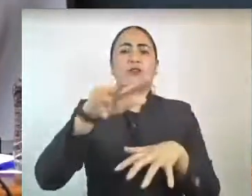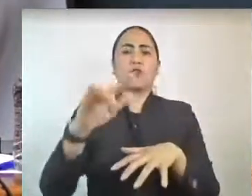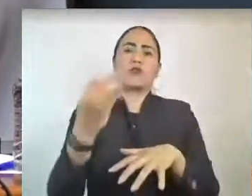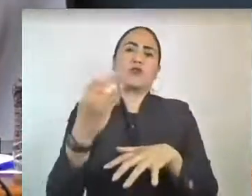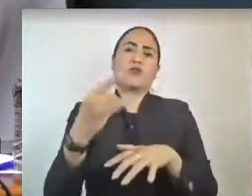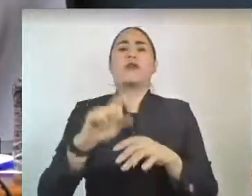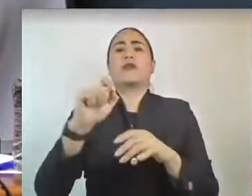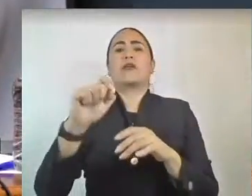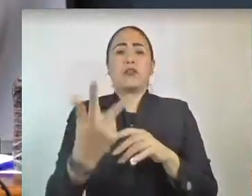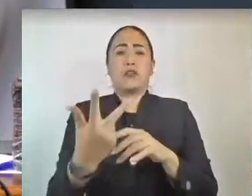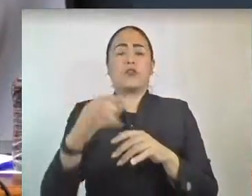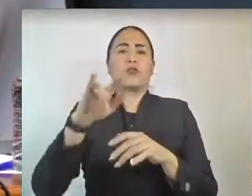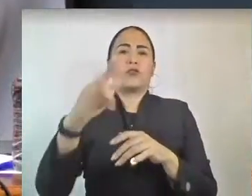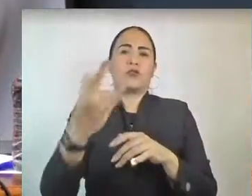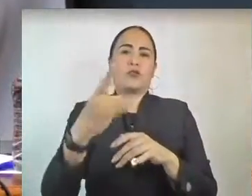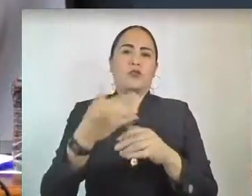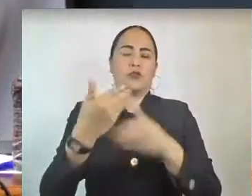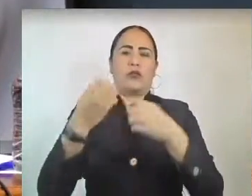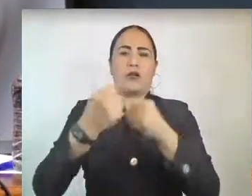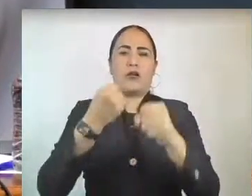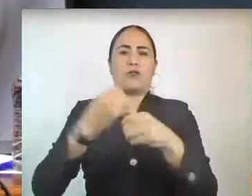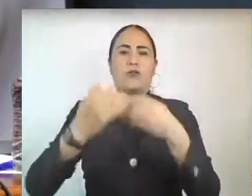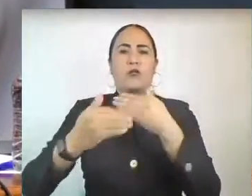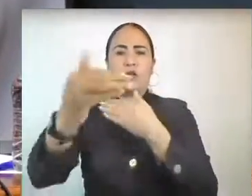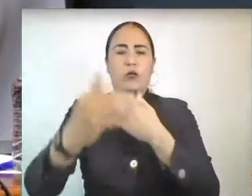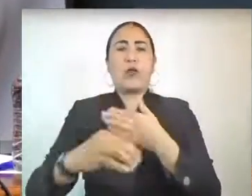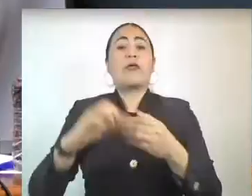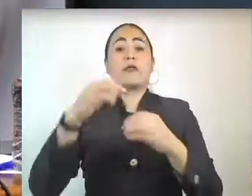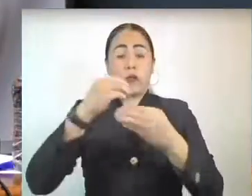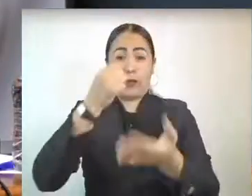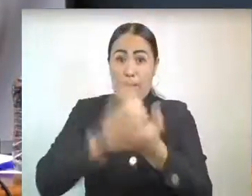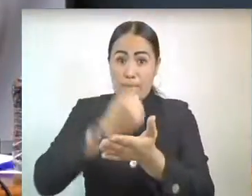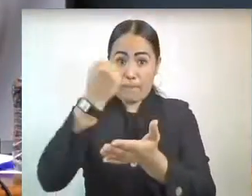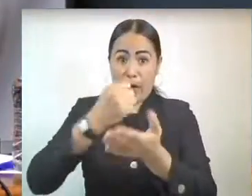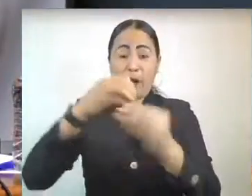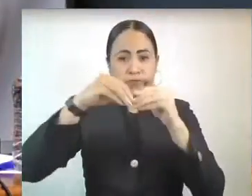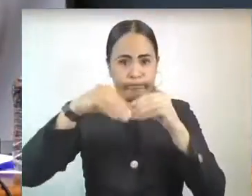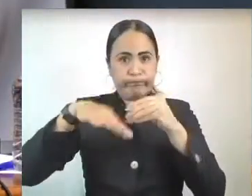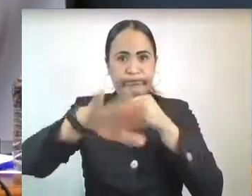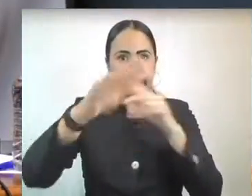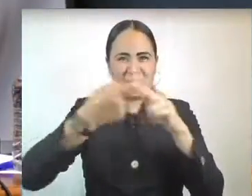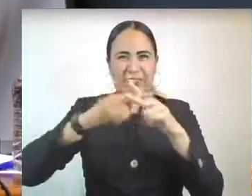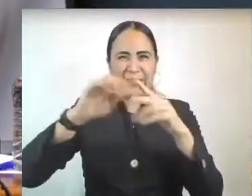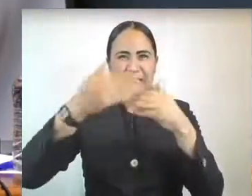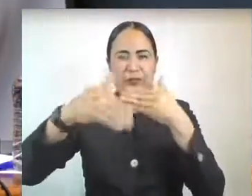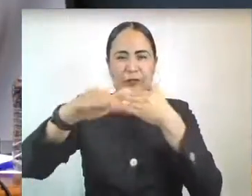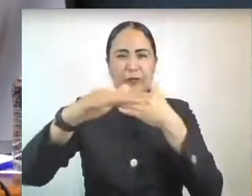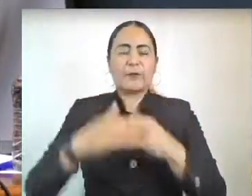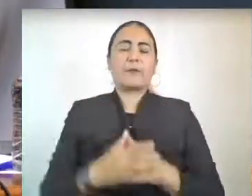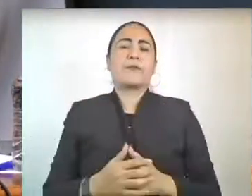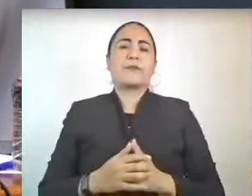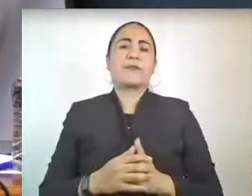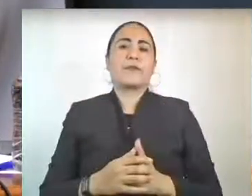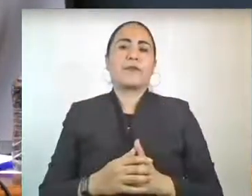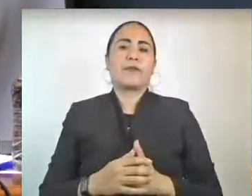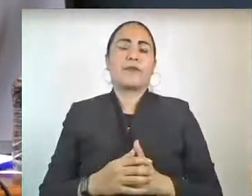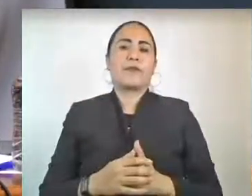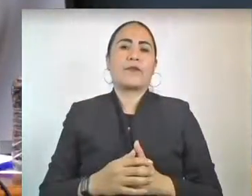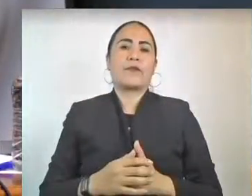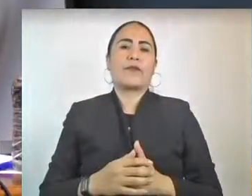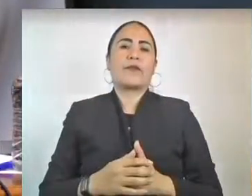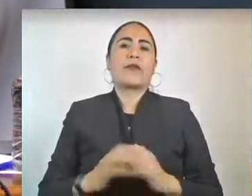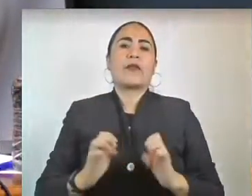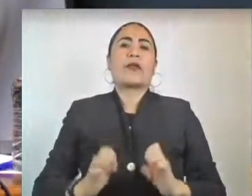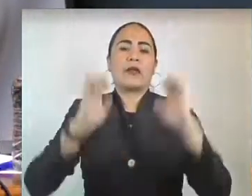Segundo, el presente acuerdo entrará en vigor al ser aprobado, dado en el Palacio del Poder Legislativo en la ciudad de